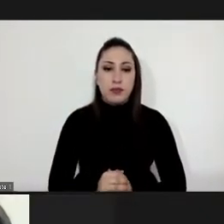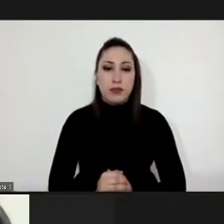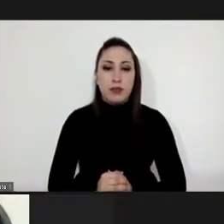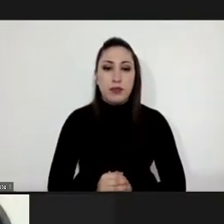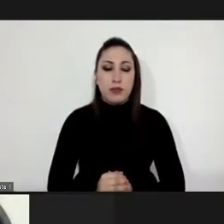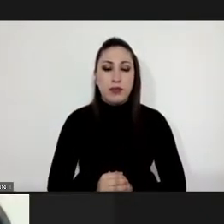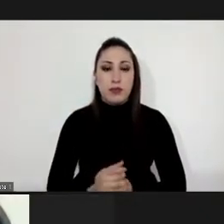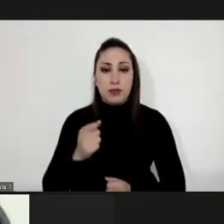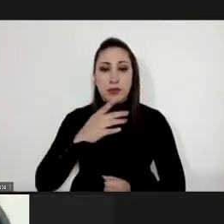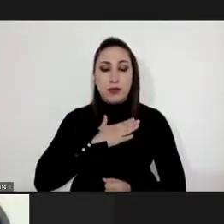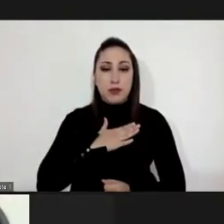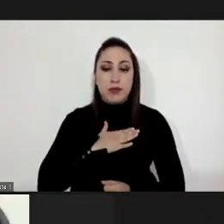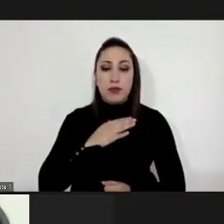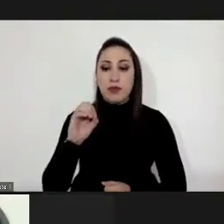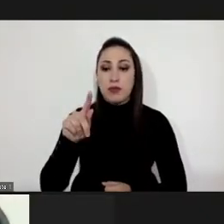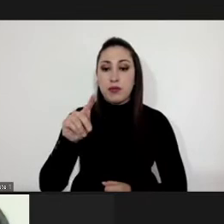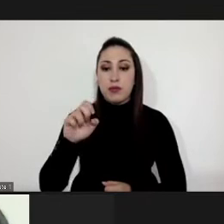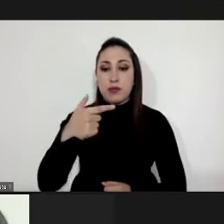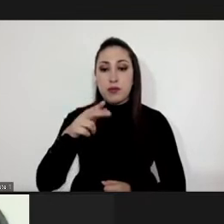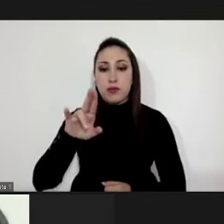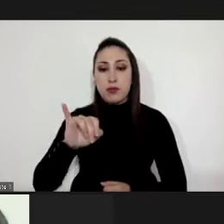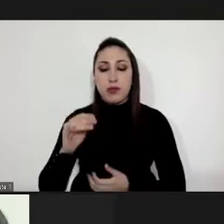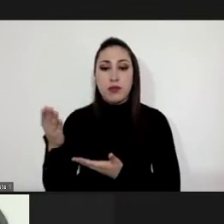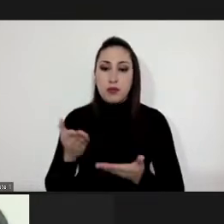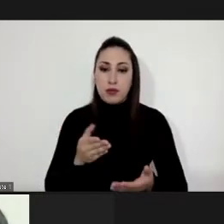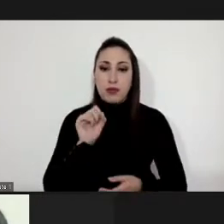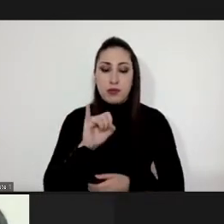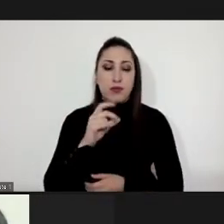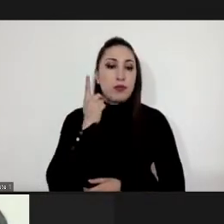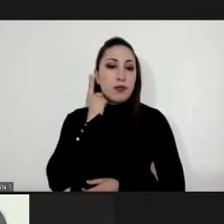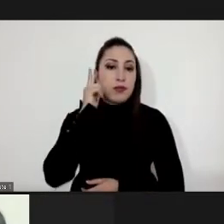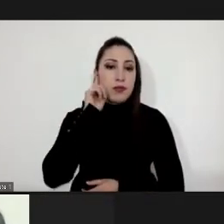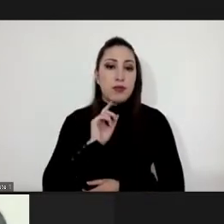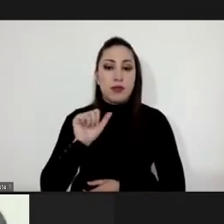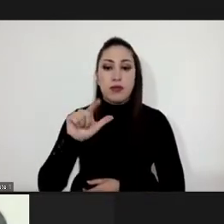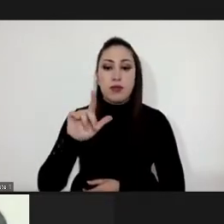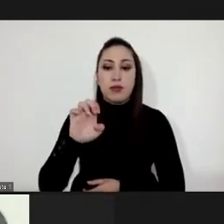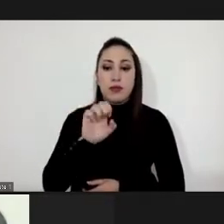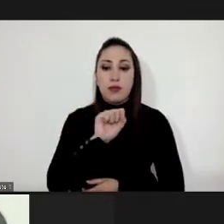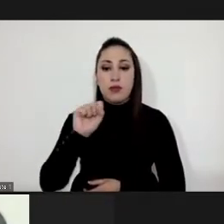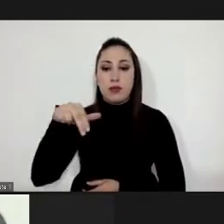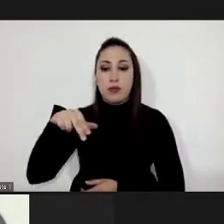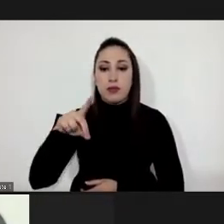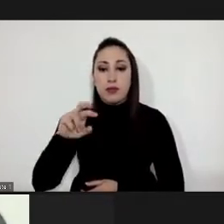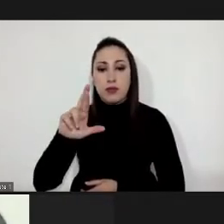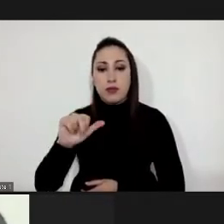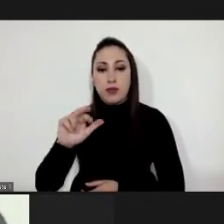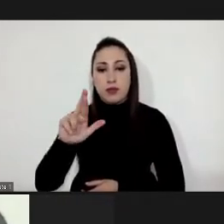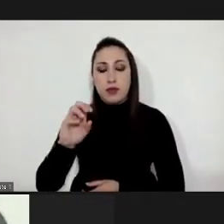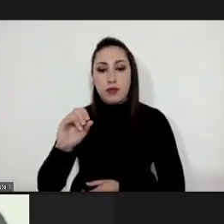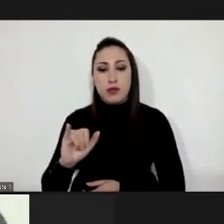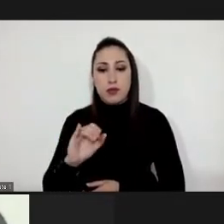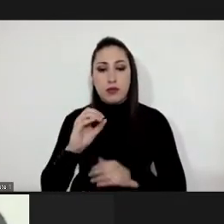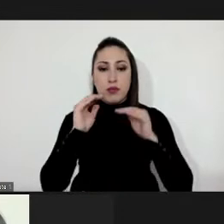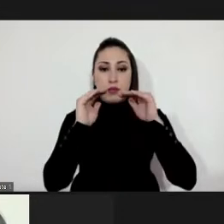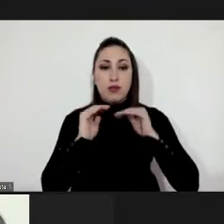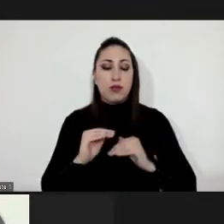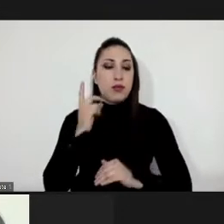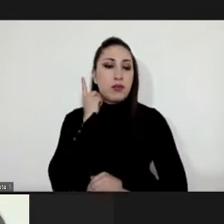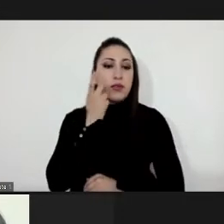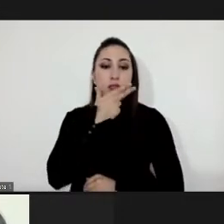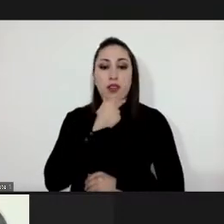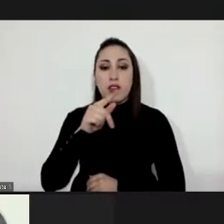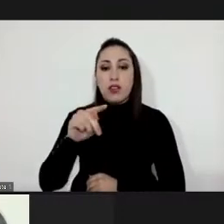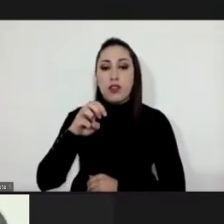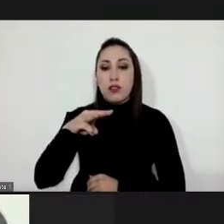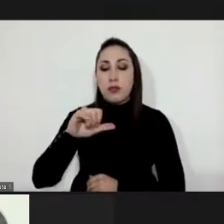La de la voz, Leonor Gómez Otegui, presente. Alessandra Rojo de la Vega Pícolo. Marco Antonio Temístocles